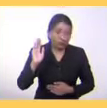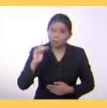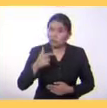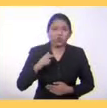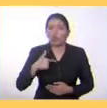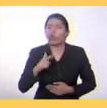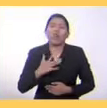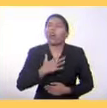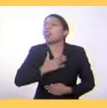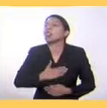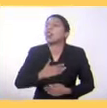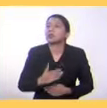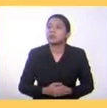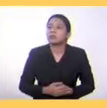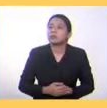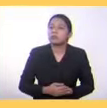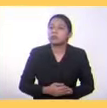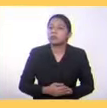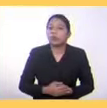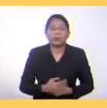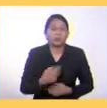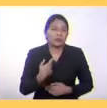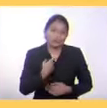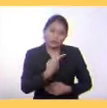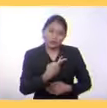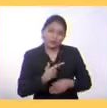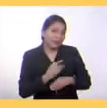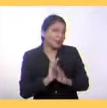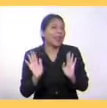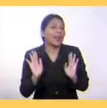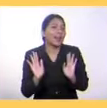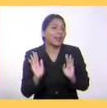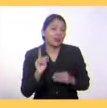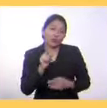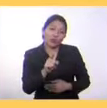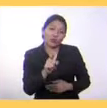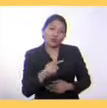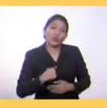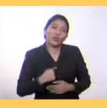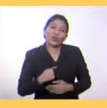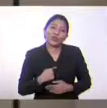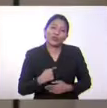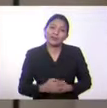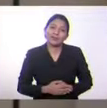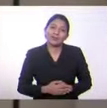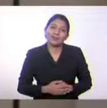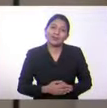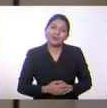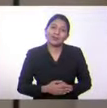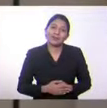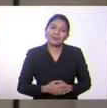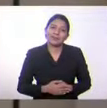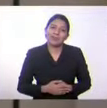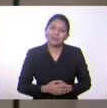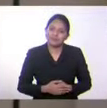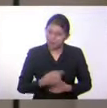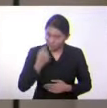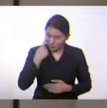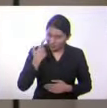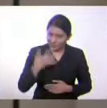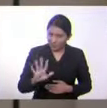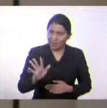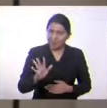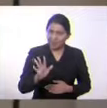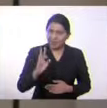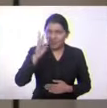ganas. Solo somos dos, tú y yo. Ahora que ya conocemos qué es